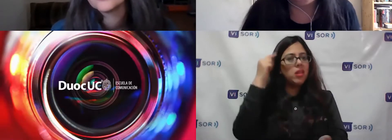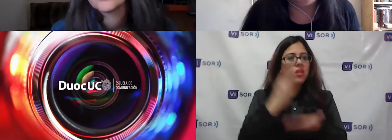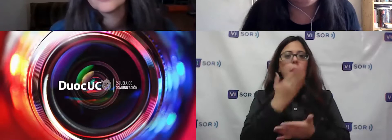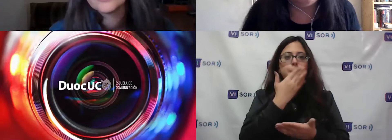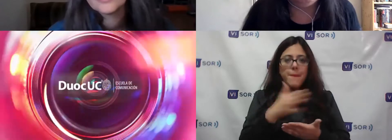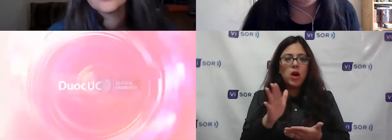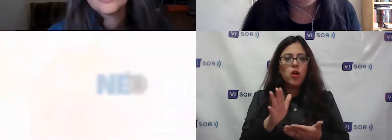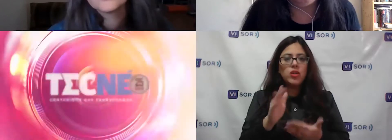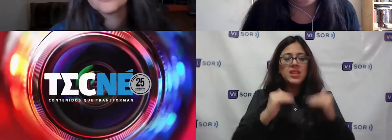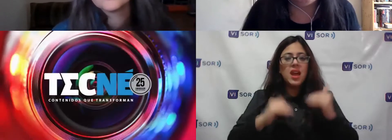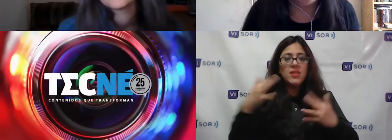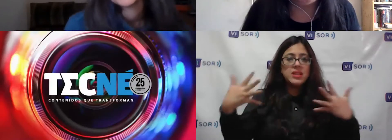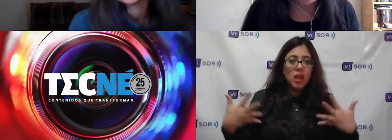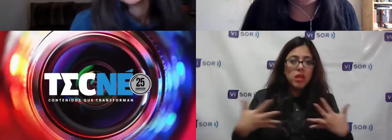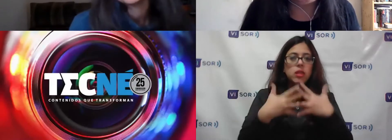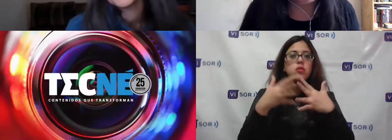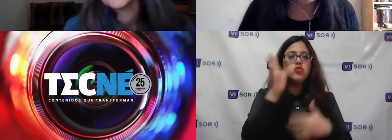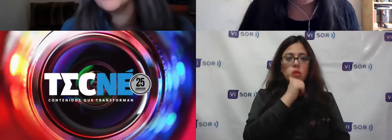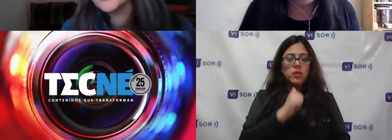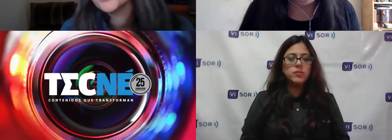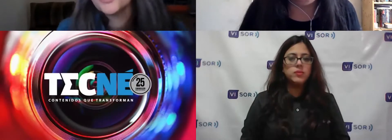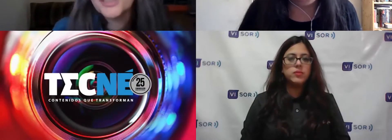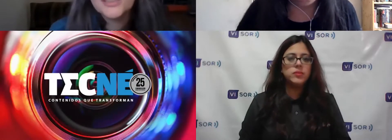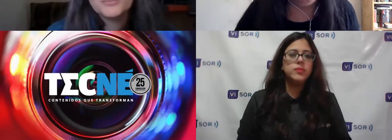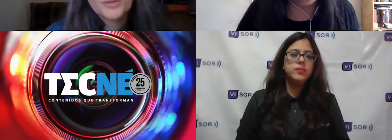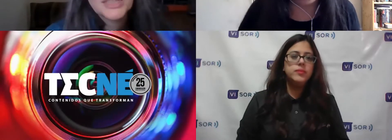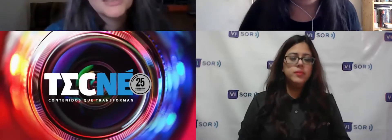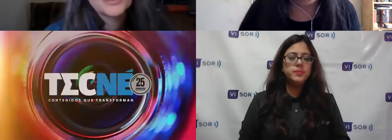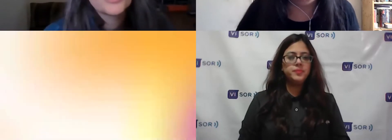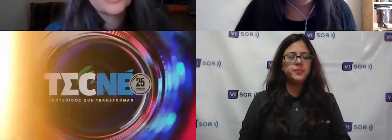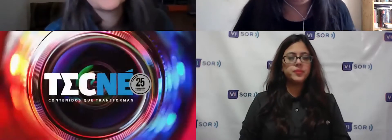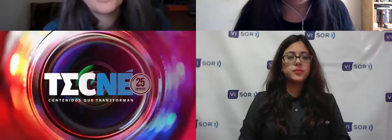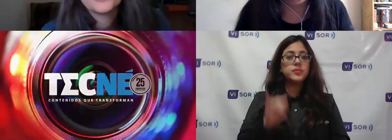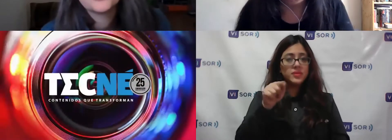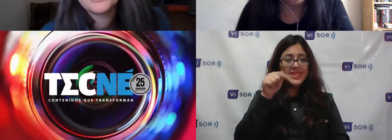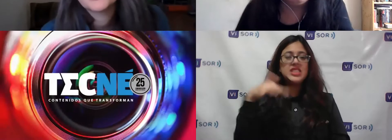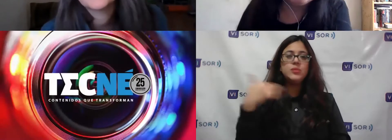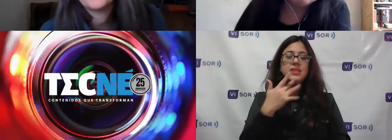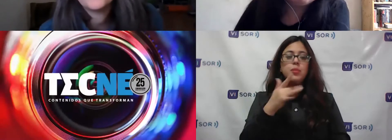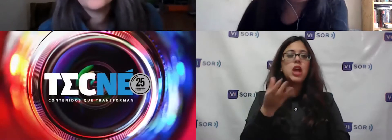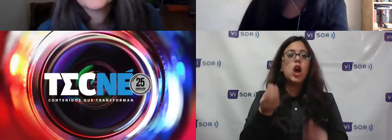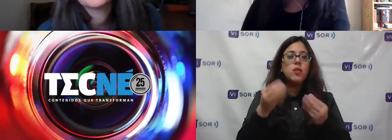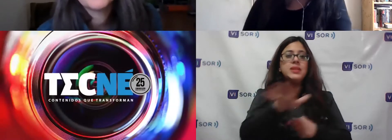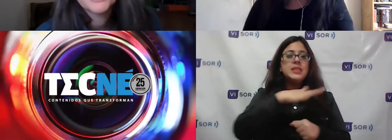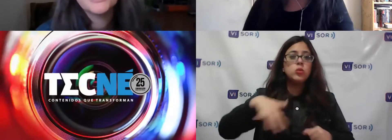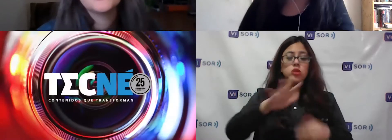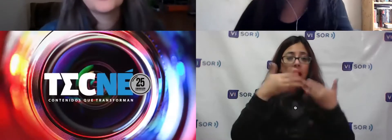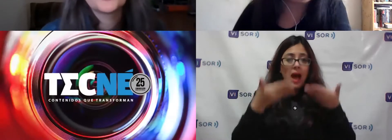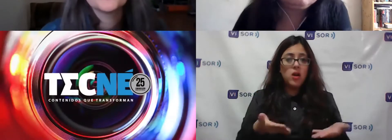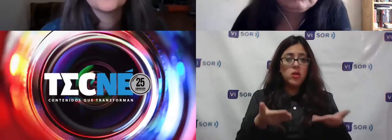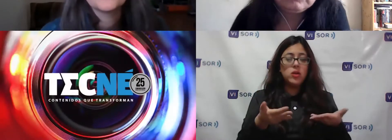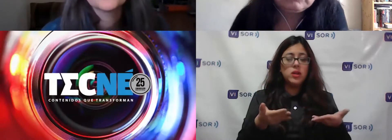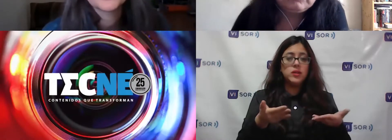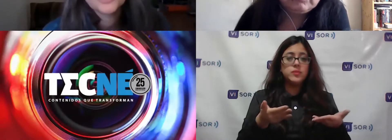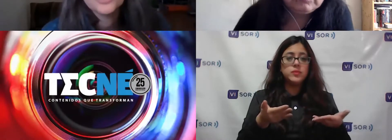incoherencia oye si eso es importante porque una de las condiciones las que estamos ahora también a